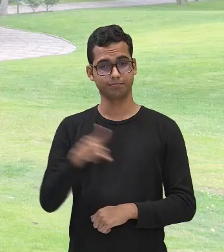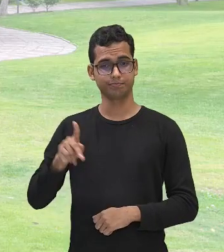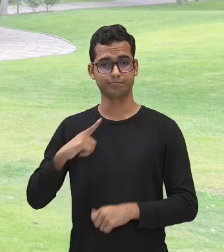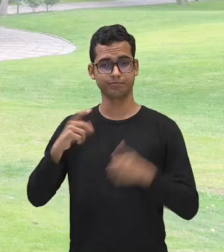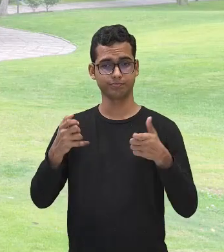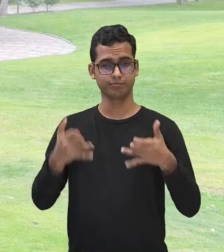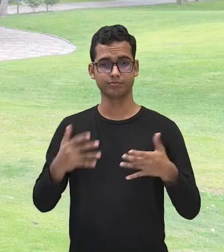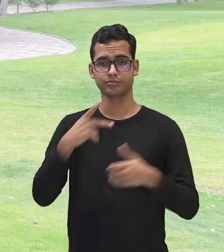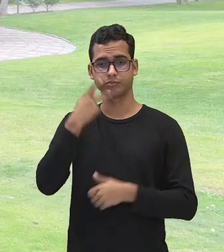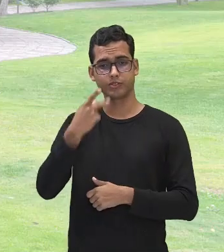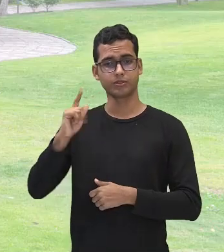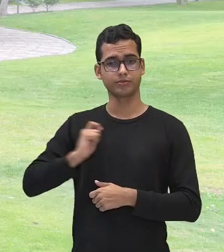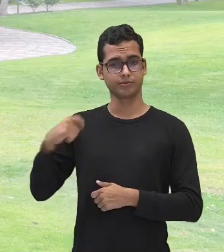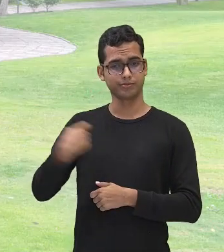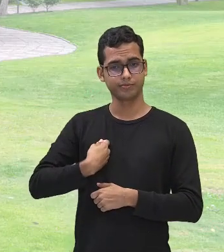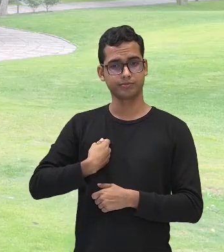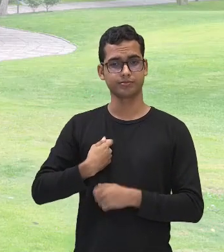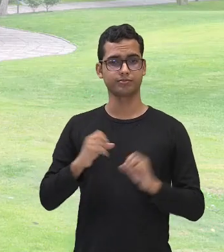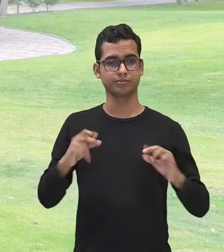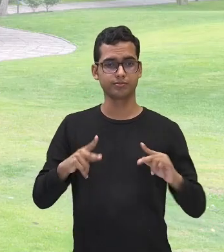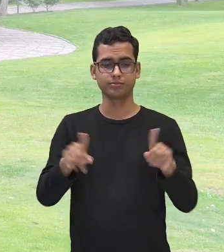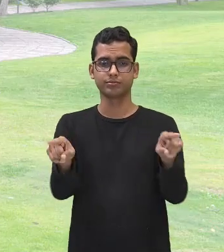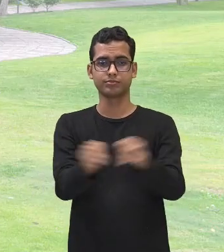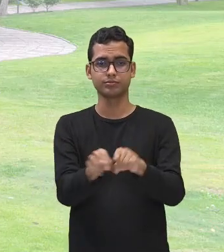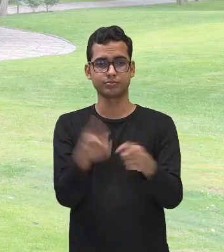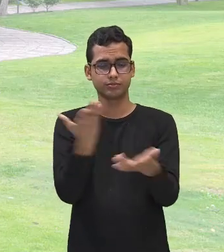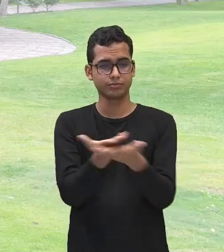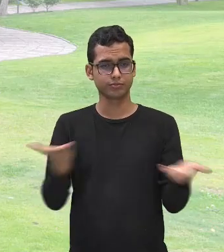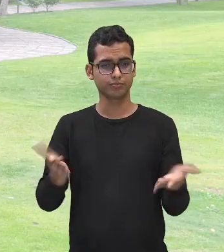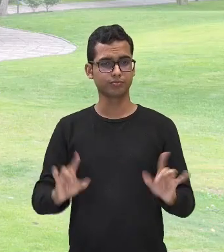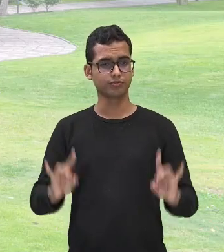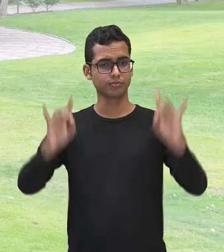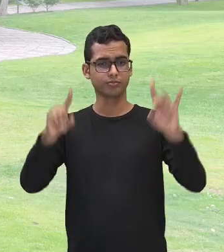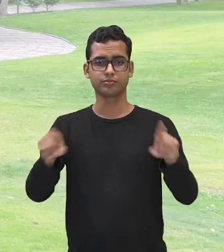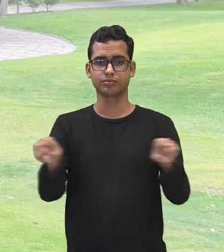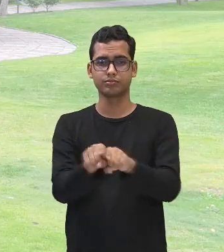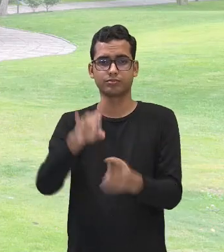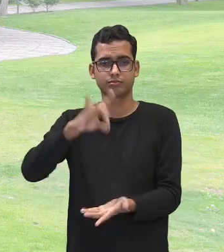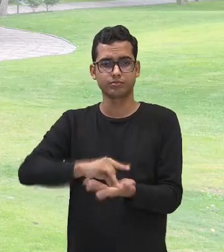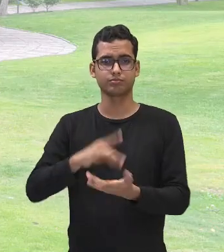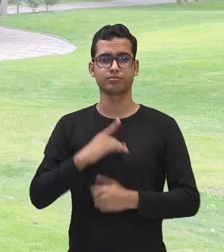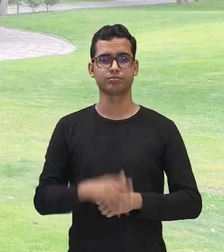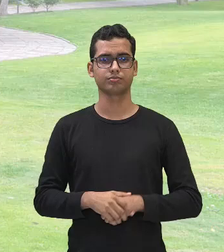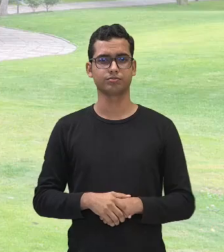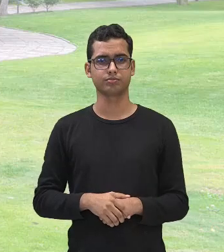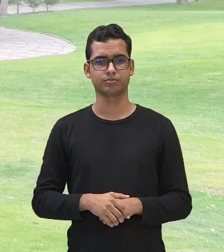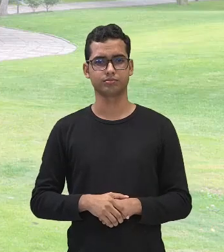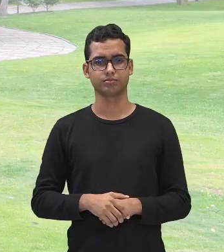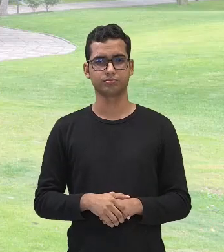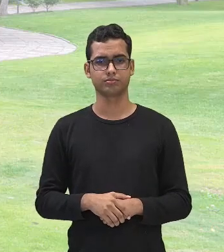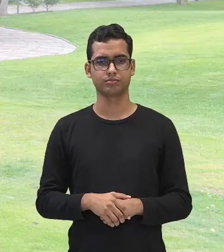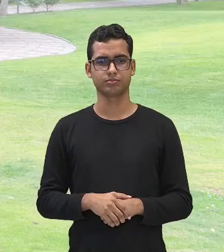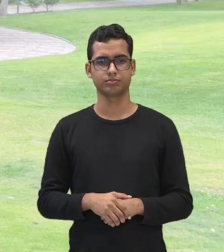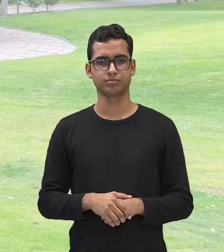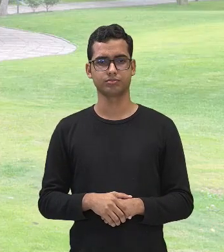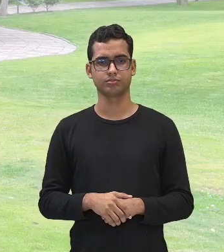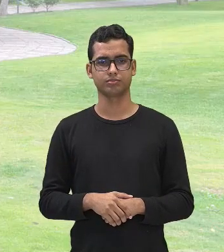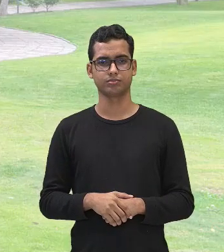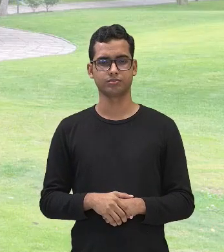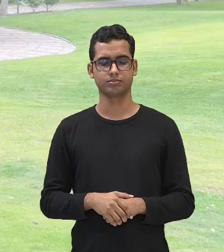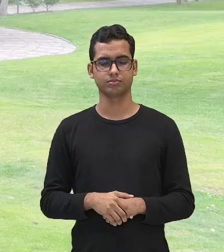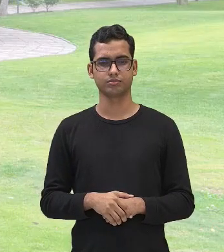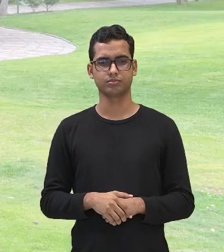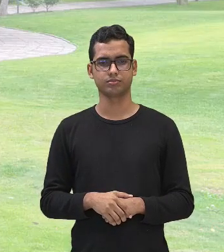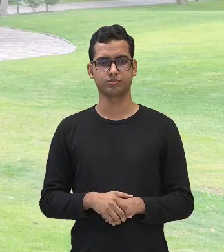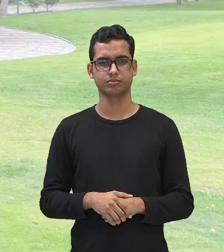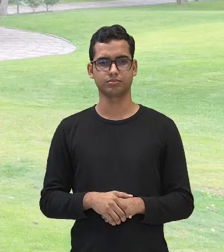importante, muy especial. Vamos a estudiar verbos. Entonces, para empezar a estudiar en una lengua